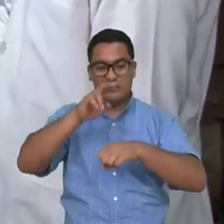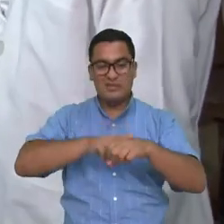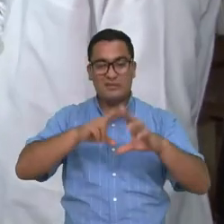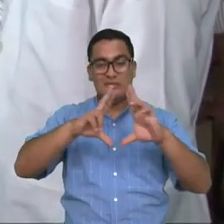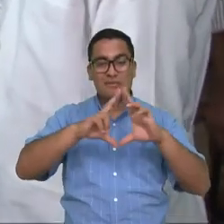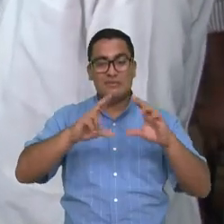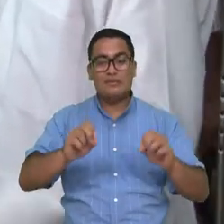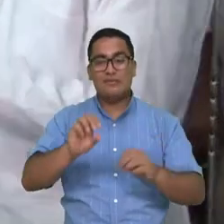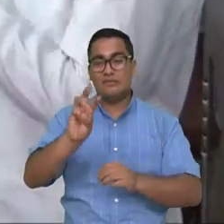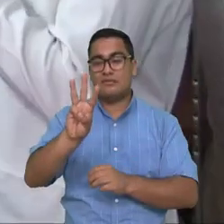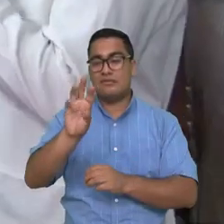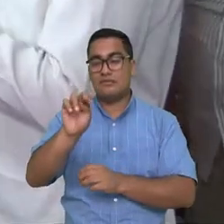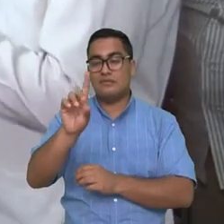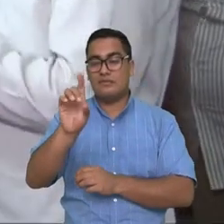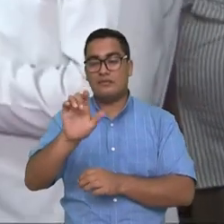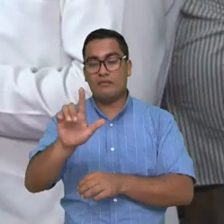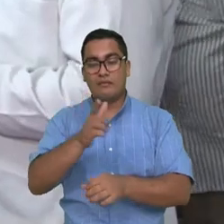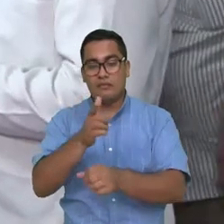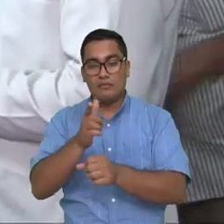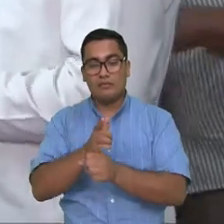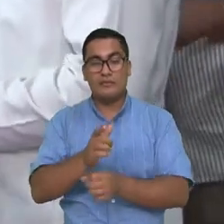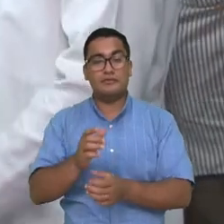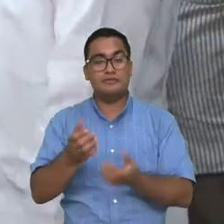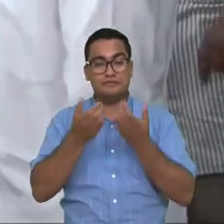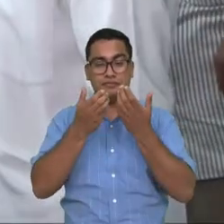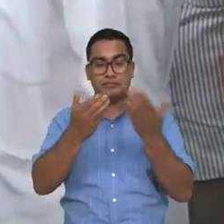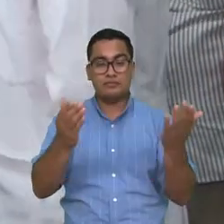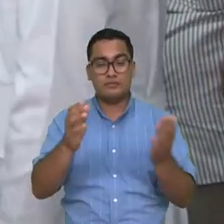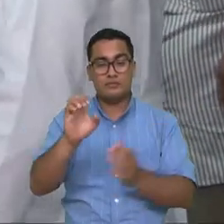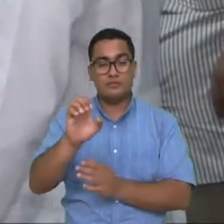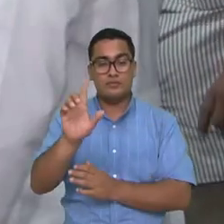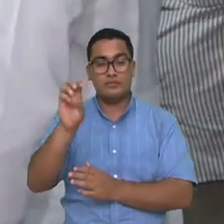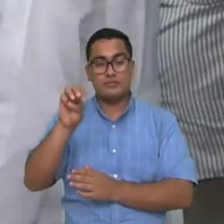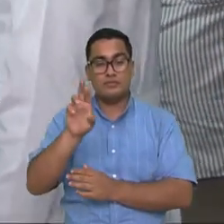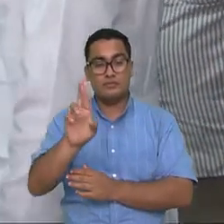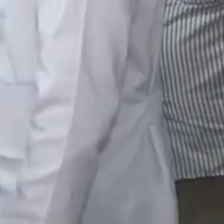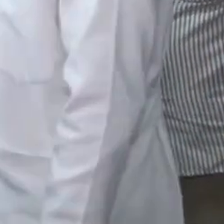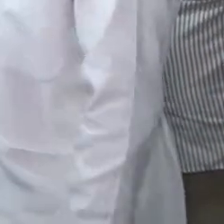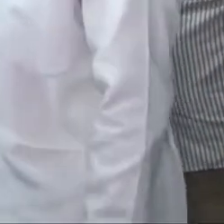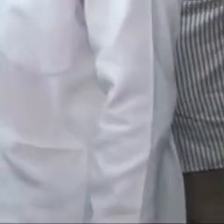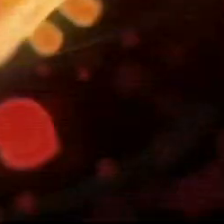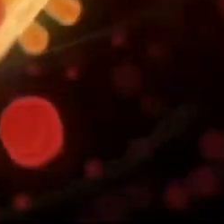cámara de Wendell Noguera, para el canal parlamentario les informó Elmer Marcia.